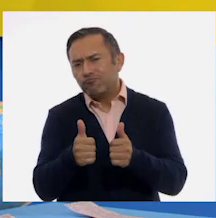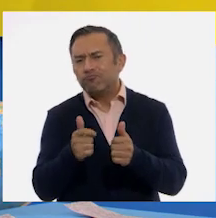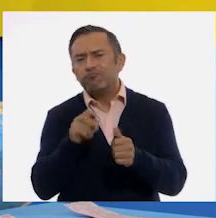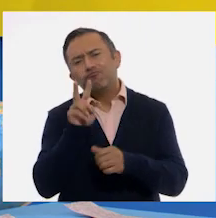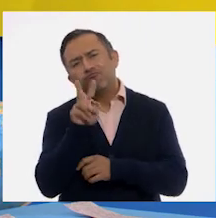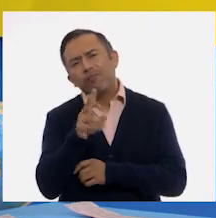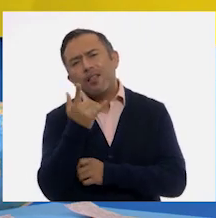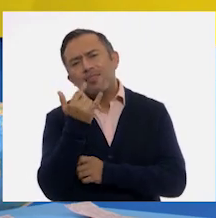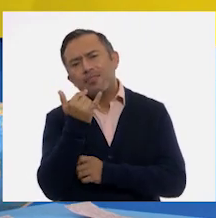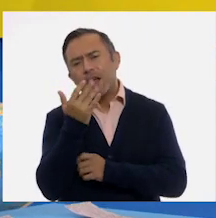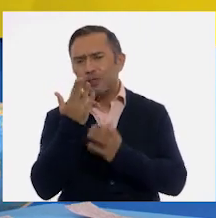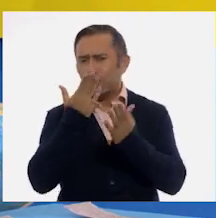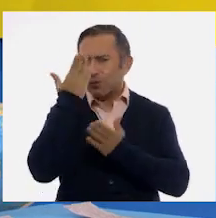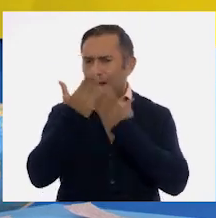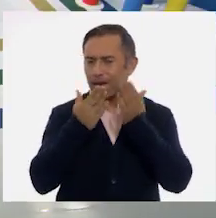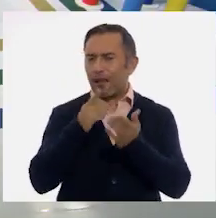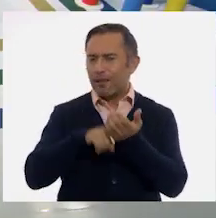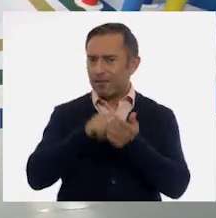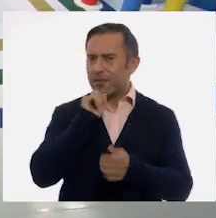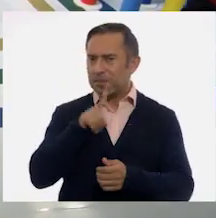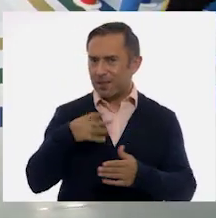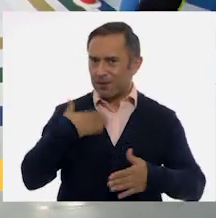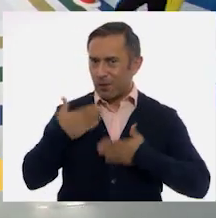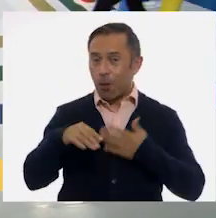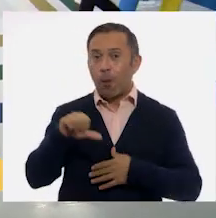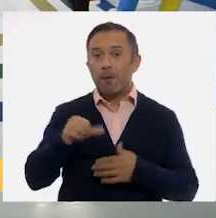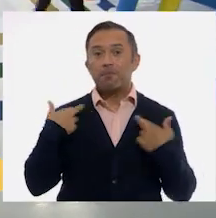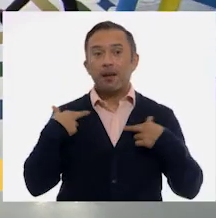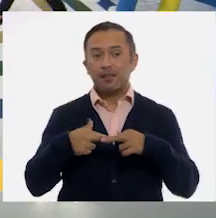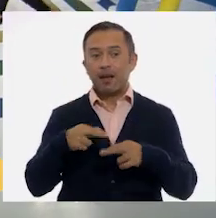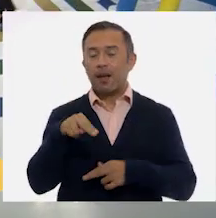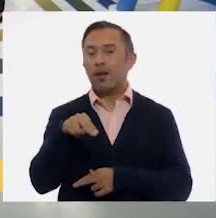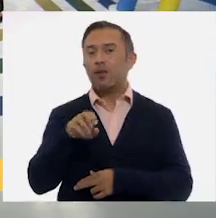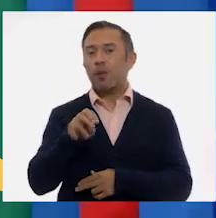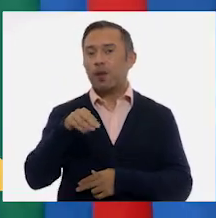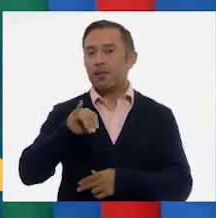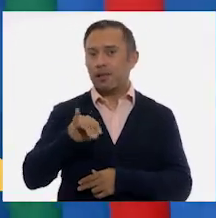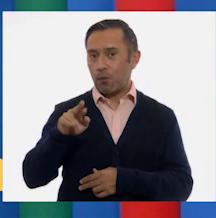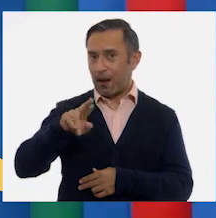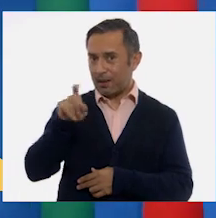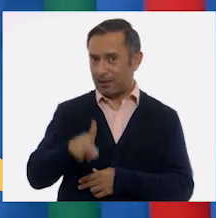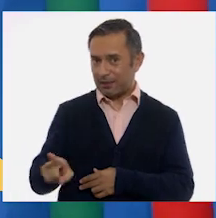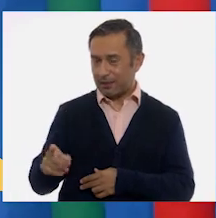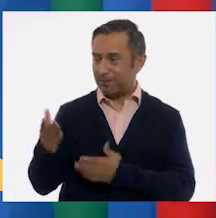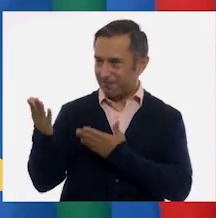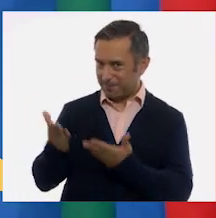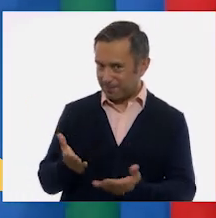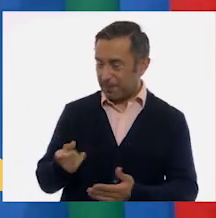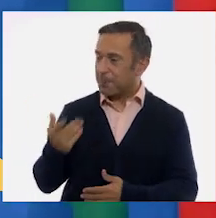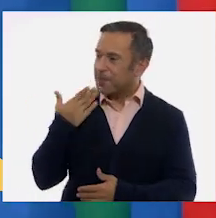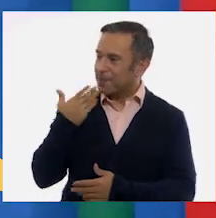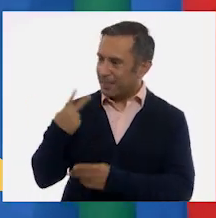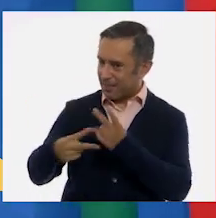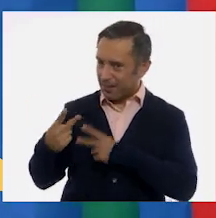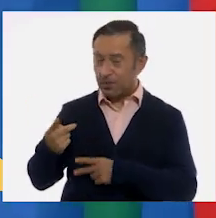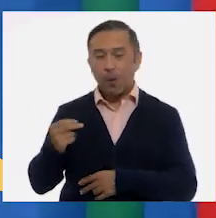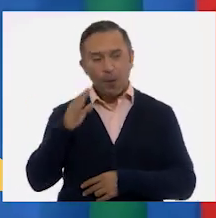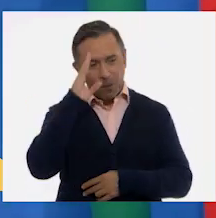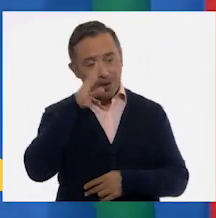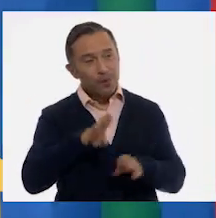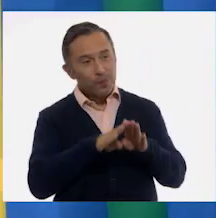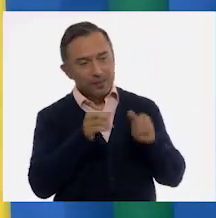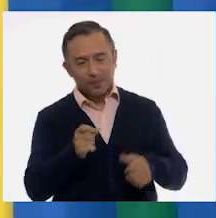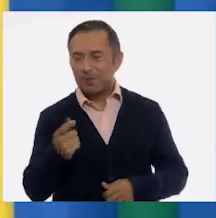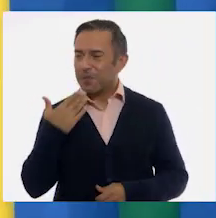nos acompaña la maestra Noemí Juárez. Maestra, bienvenida. Hola Juan Carlos, ¿cómo estás? Muy bien, maestra, gustoso de tenerla de vuelta. Igualmente,